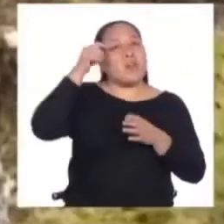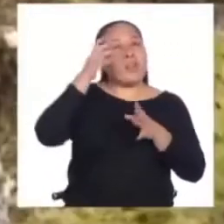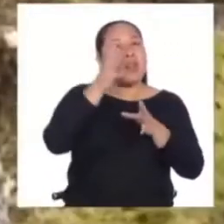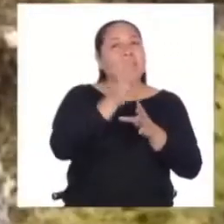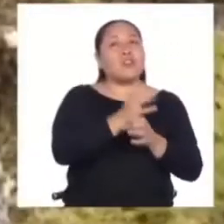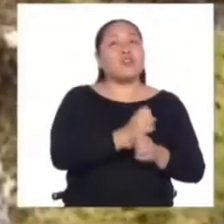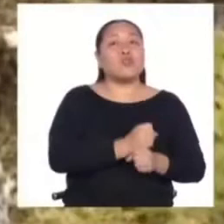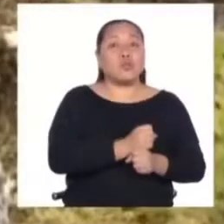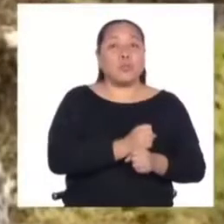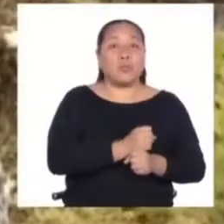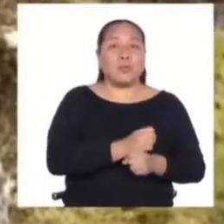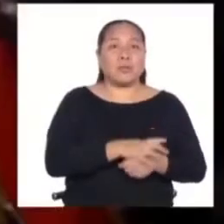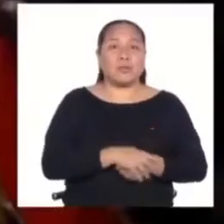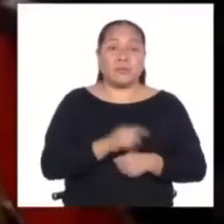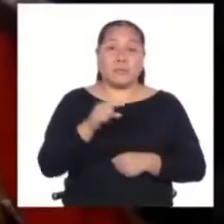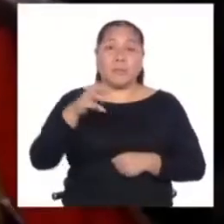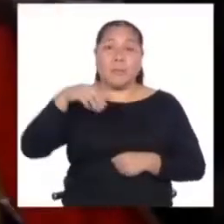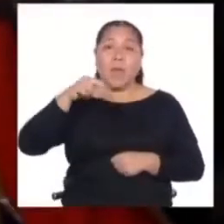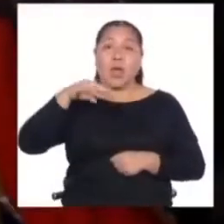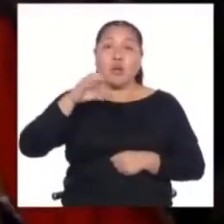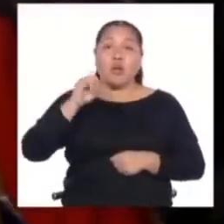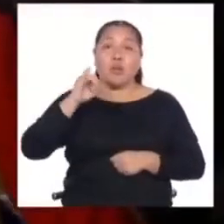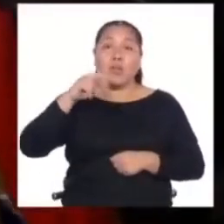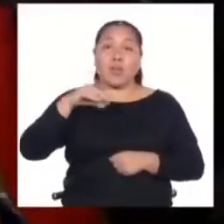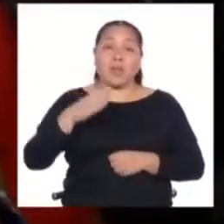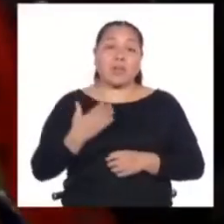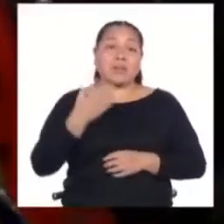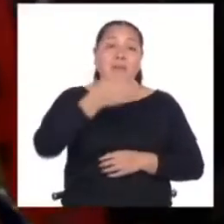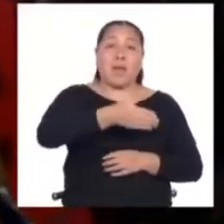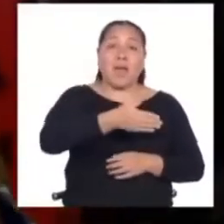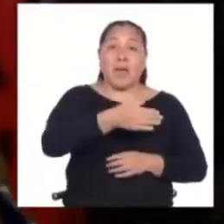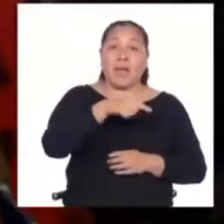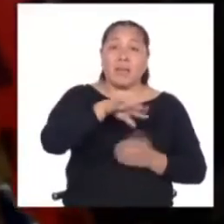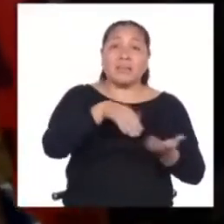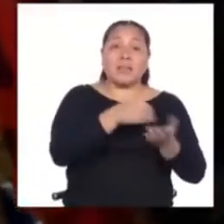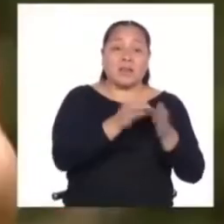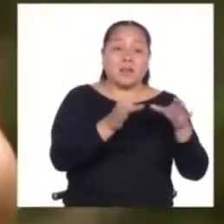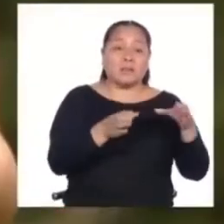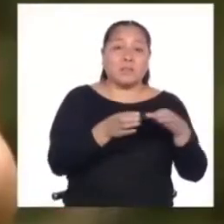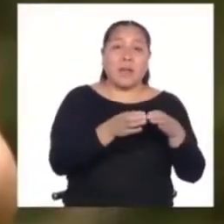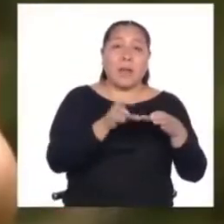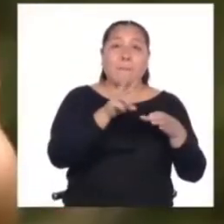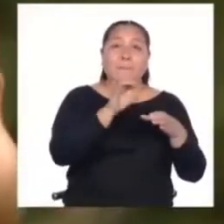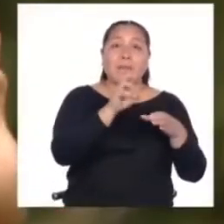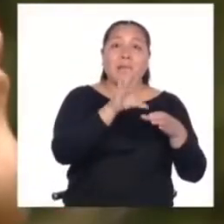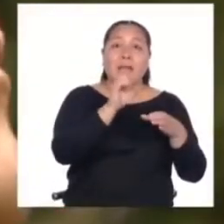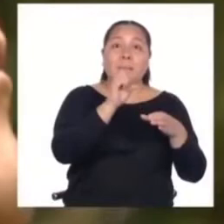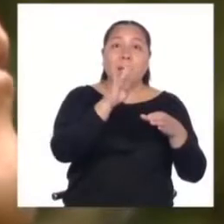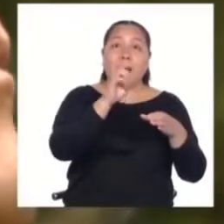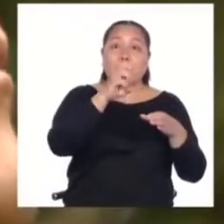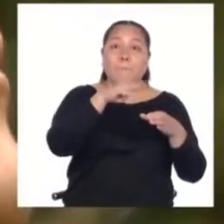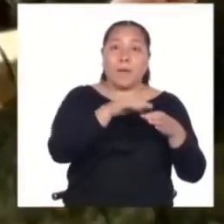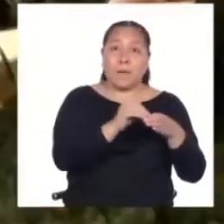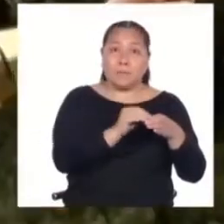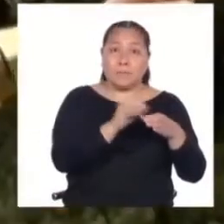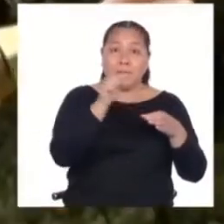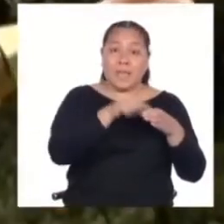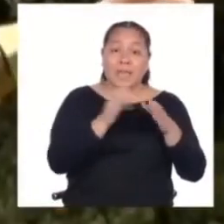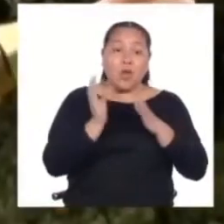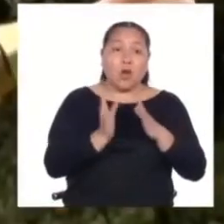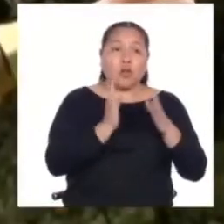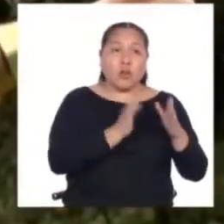Manco Inca se va a este mítico lugar llamado el Vilcabamba, y en el Vilcabamba lo que hace Manco Inca es organizar un conjunto